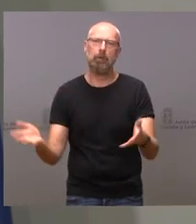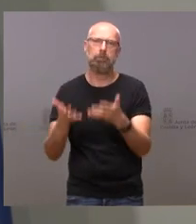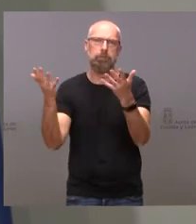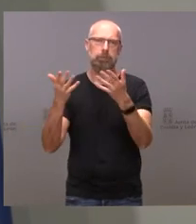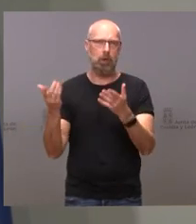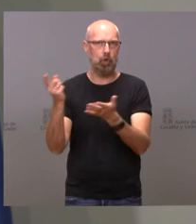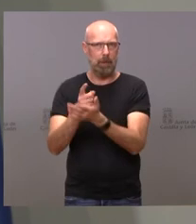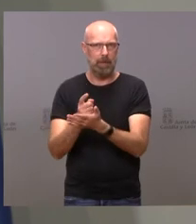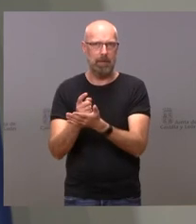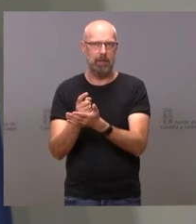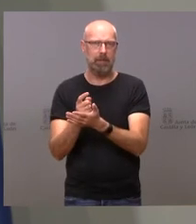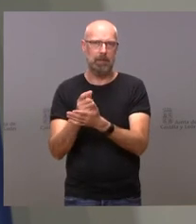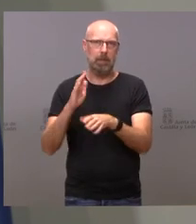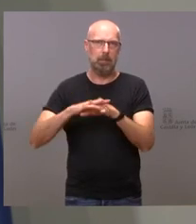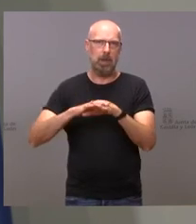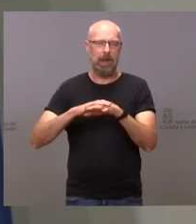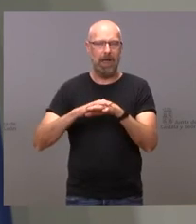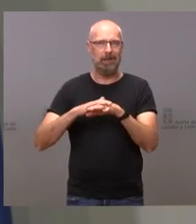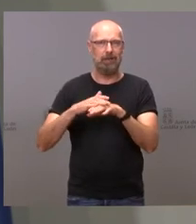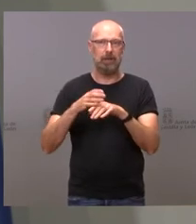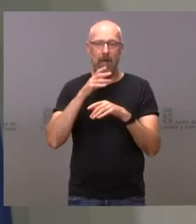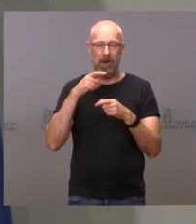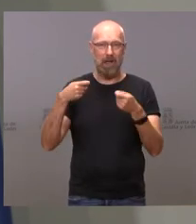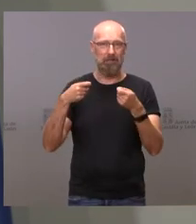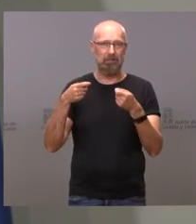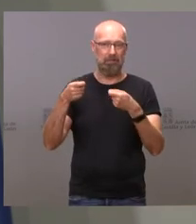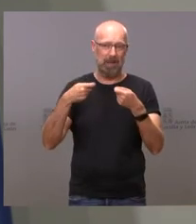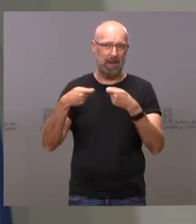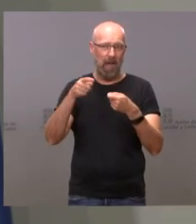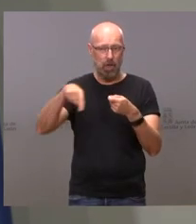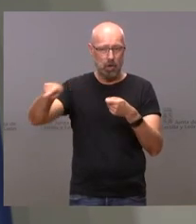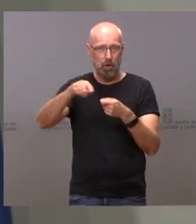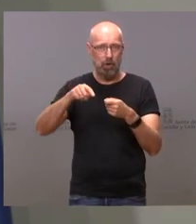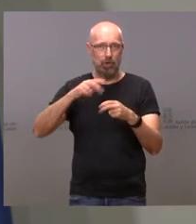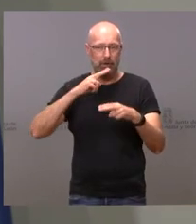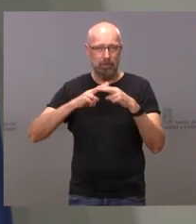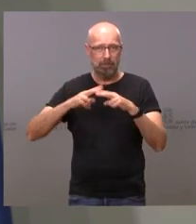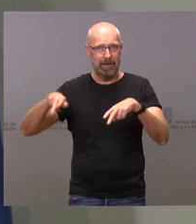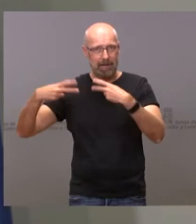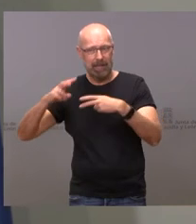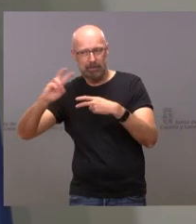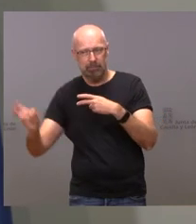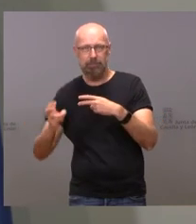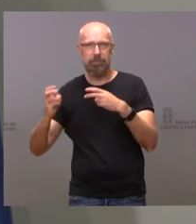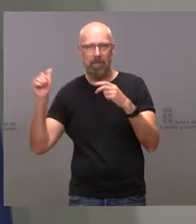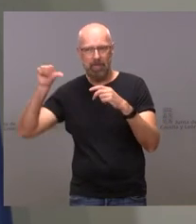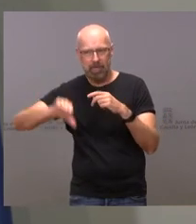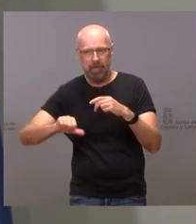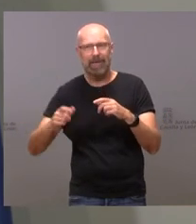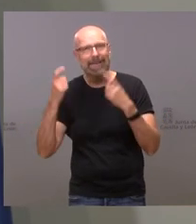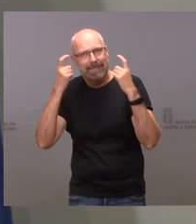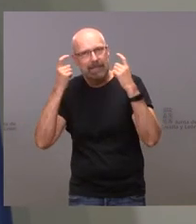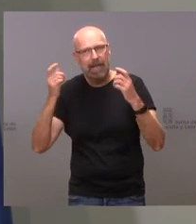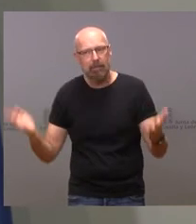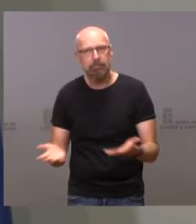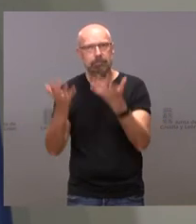en una estación en la que el mercado cae habitualmente con respecto al mercado del verano, y lo que se trata es de reactivar